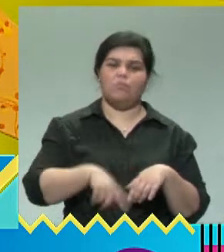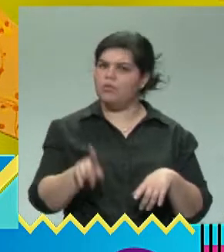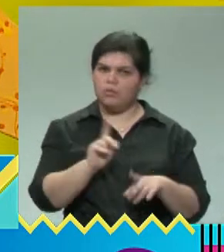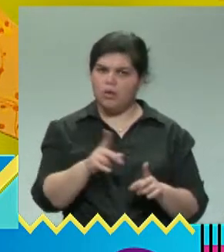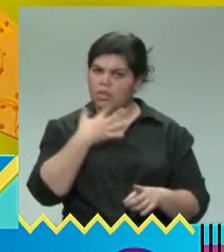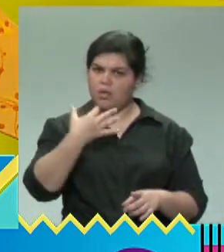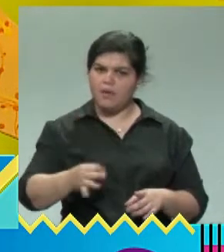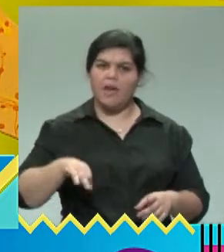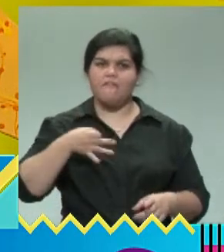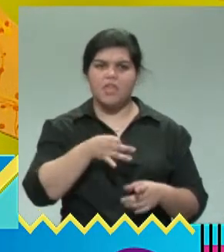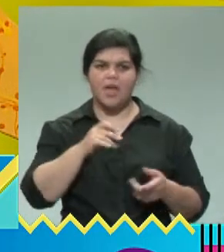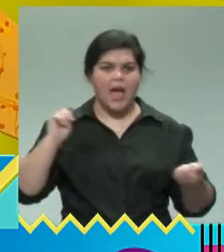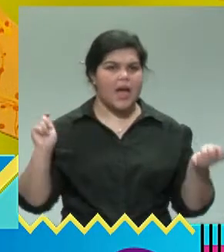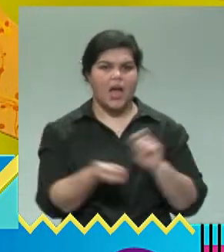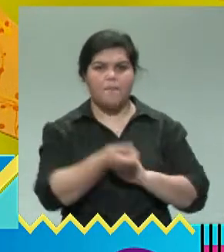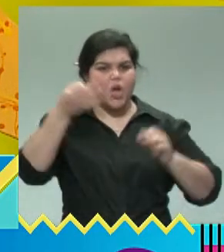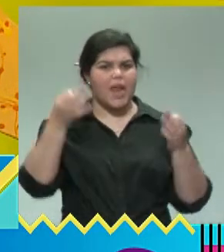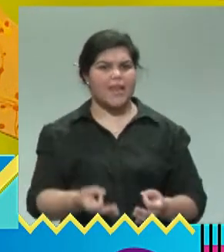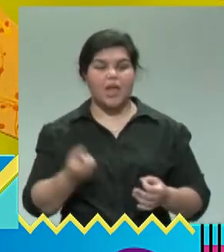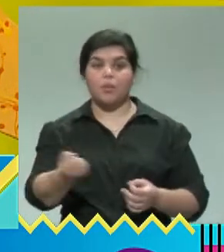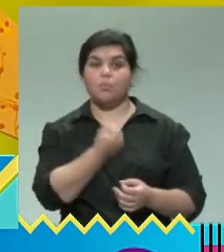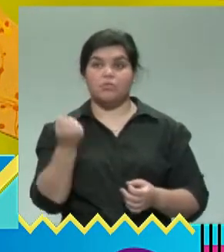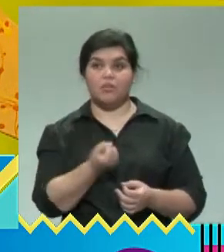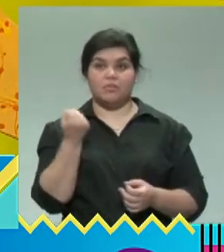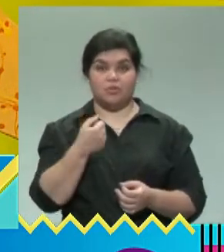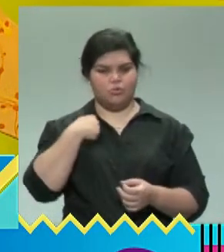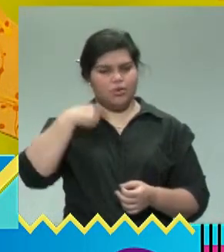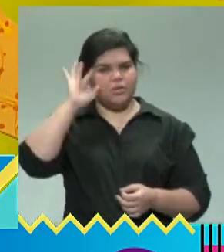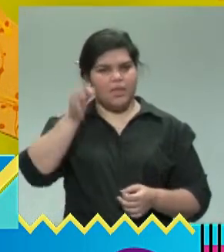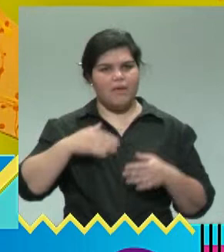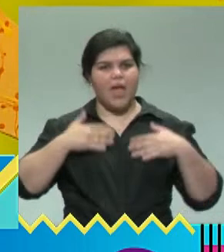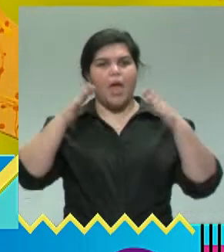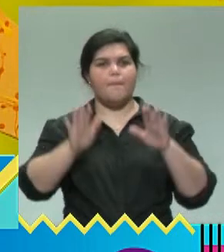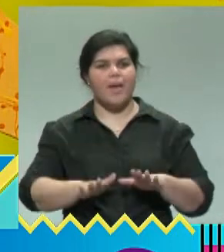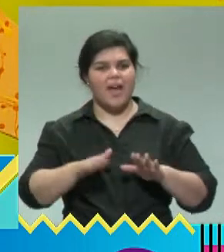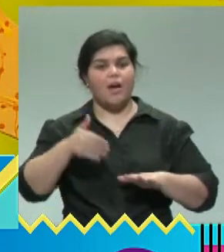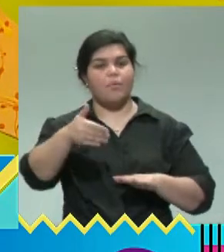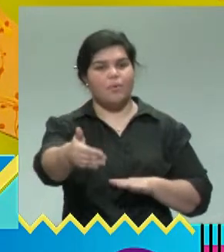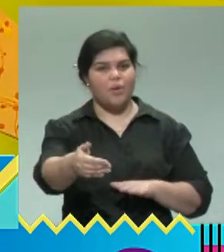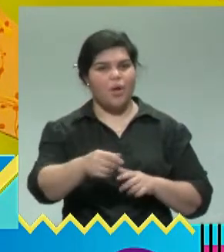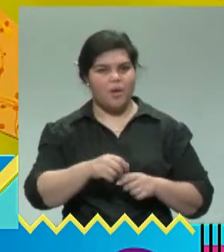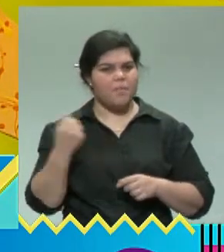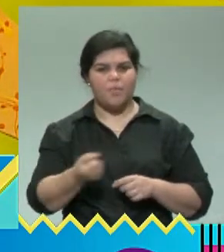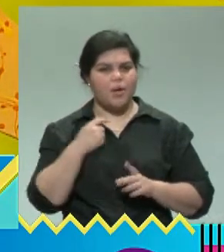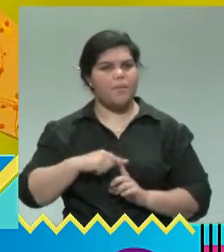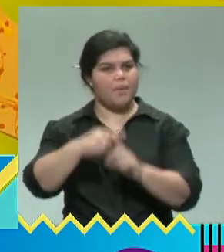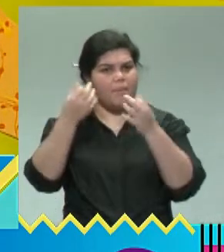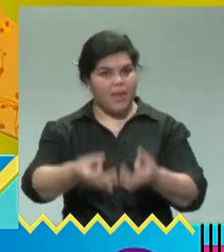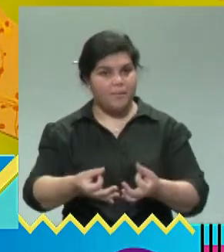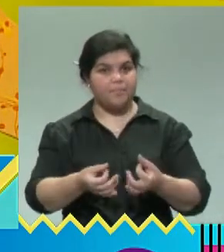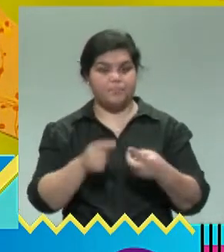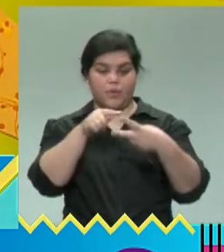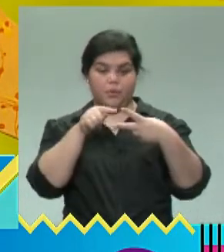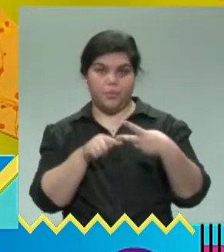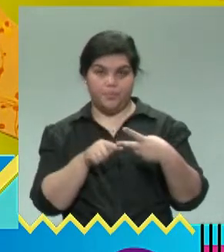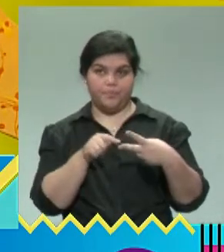muy notable. Bien. Y yo en este sentido tengo una gran expectativa que esto funcione, por dos razones. La segunda es